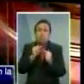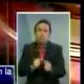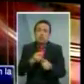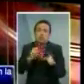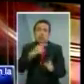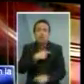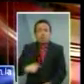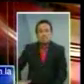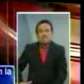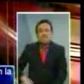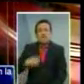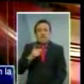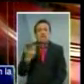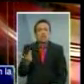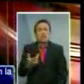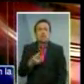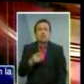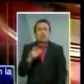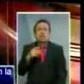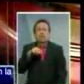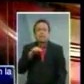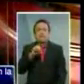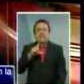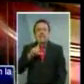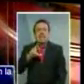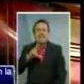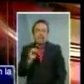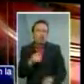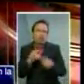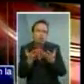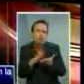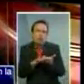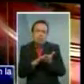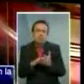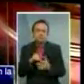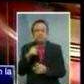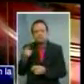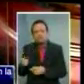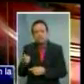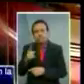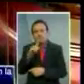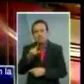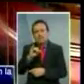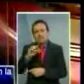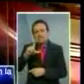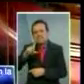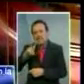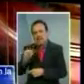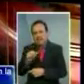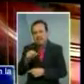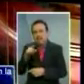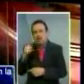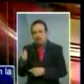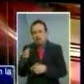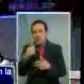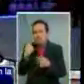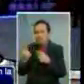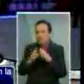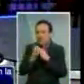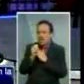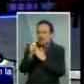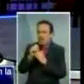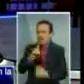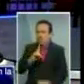los presidentes de los partidos, en ese caso con Patricio Melero. ¿Están apostando a que, por ejemplo, Ernesto Silva va a ser la contraparte o el líder de la